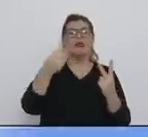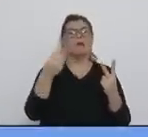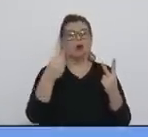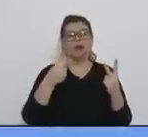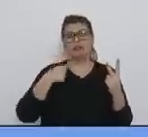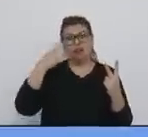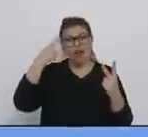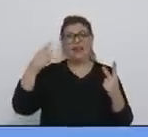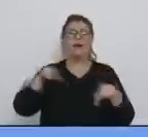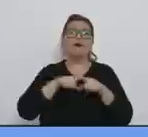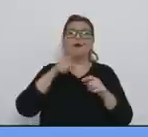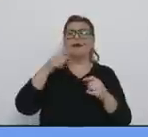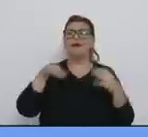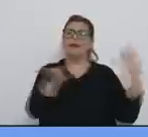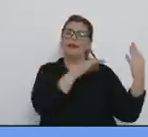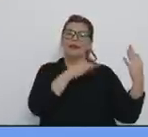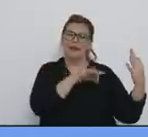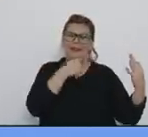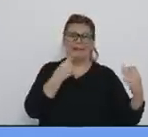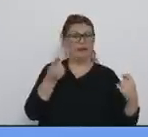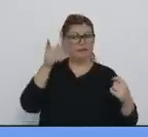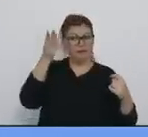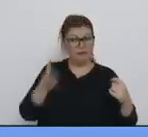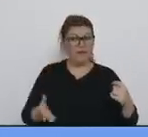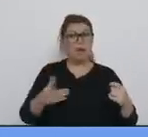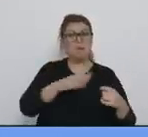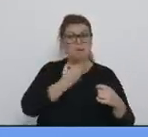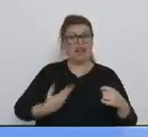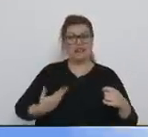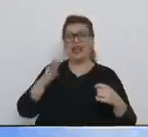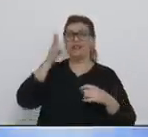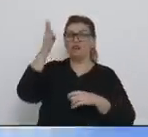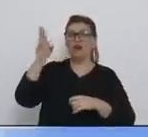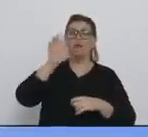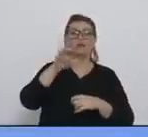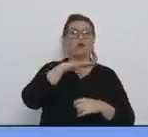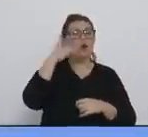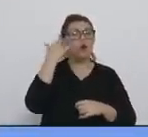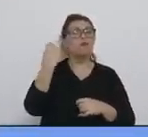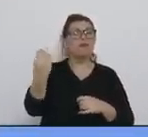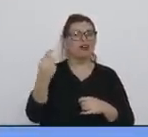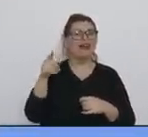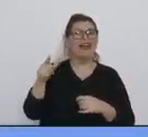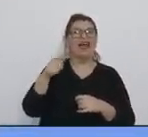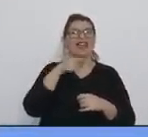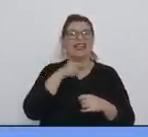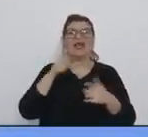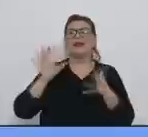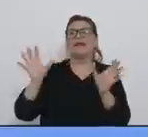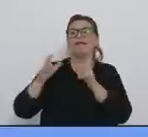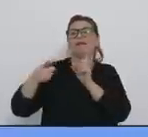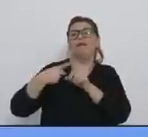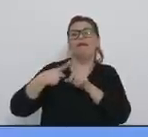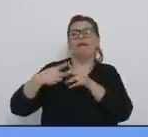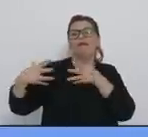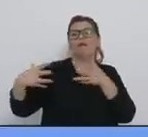todo esto es un cuento la presencia del presidente en la provincia de jujuy tiene que ver con esta idea de quedarse bien con un núcleo duro con